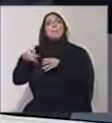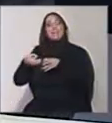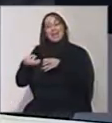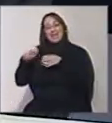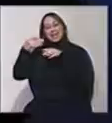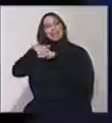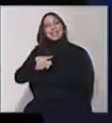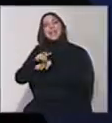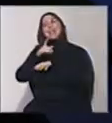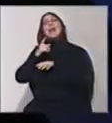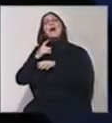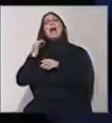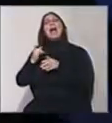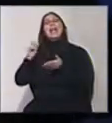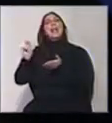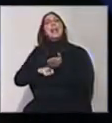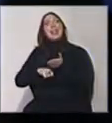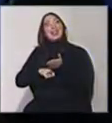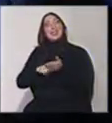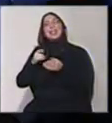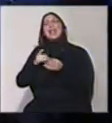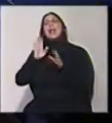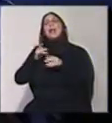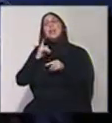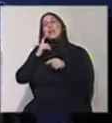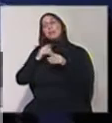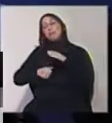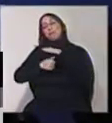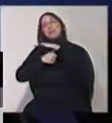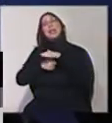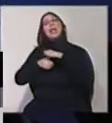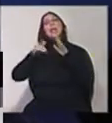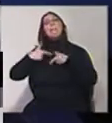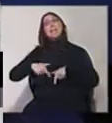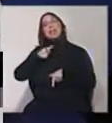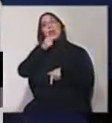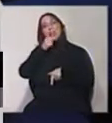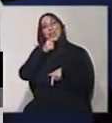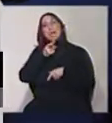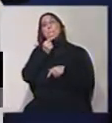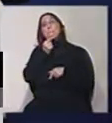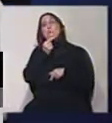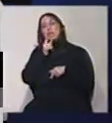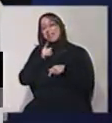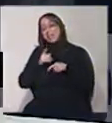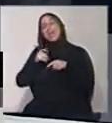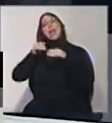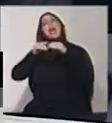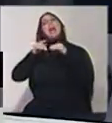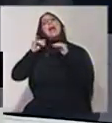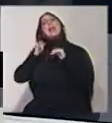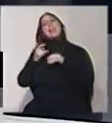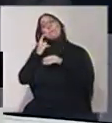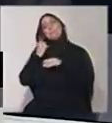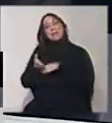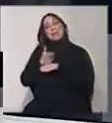todas las garantías, bajo la ley de procedimiento policial, bajo el mando del Ministerio del Interior, a los efectos del combate al delito, con una previa